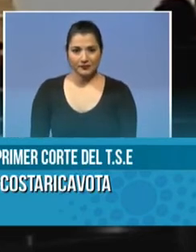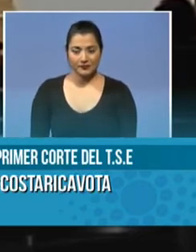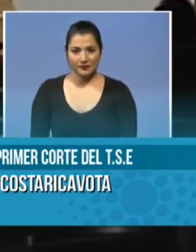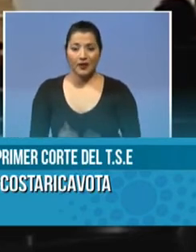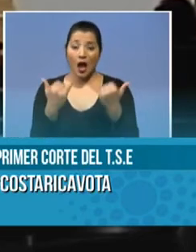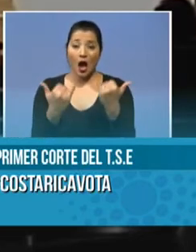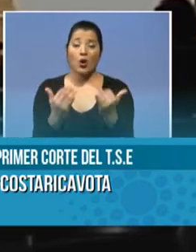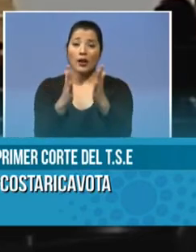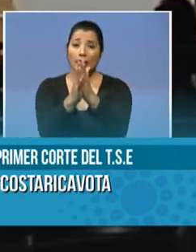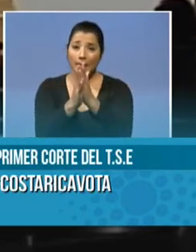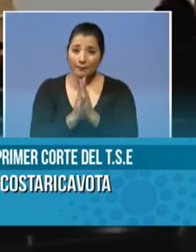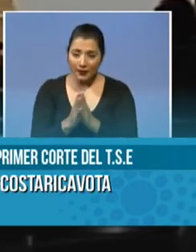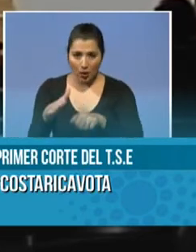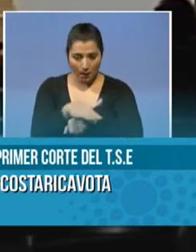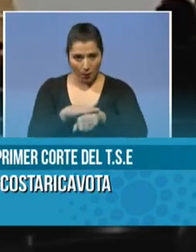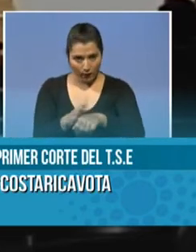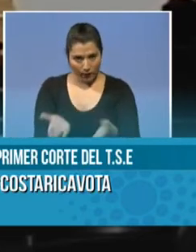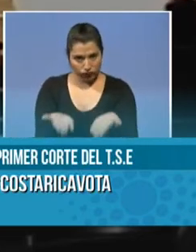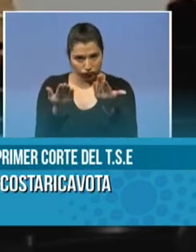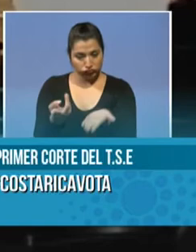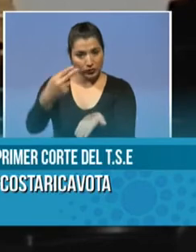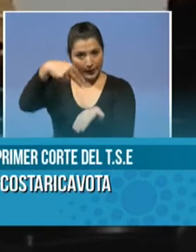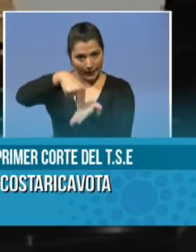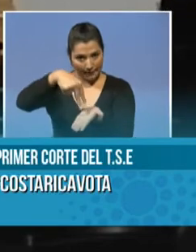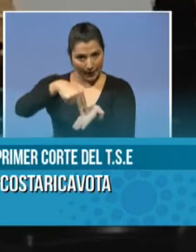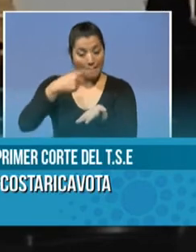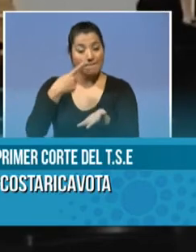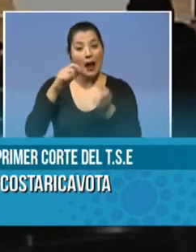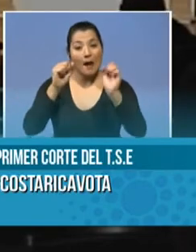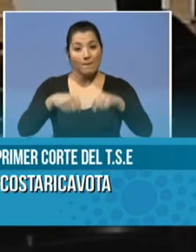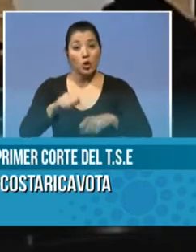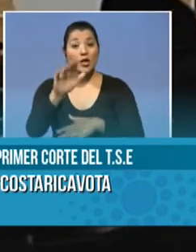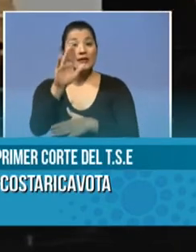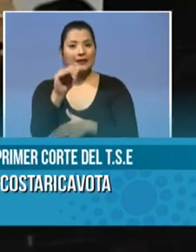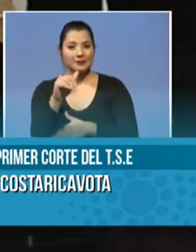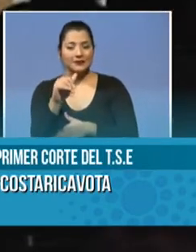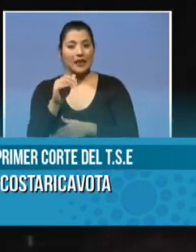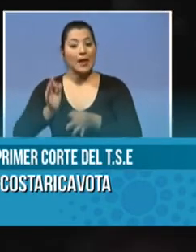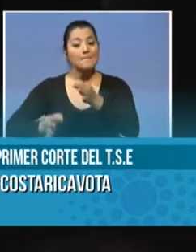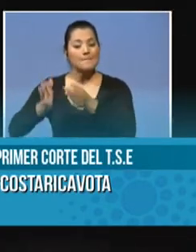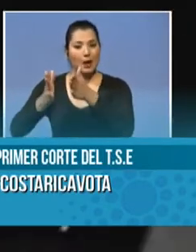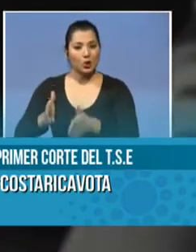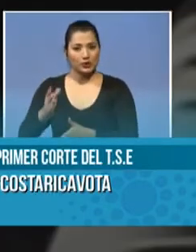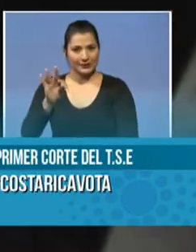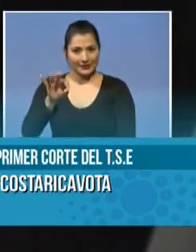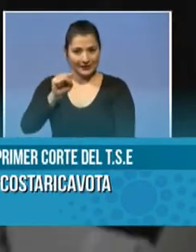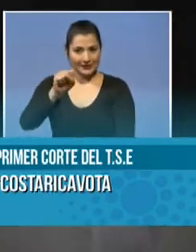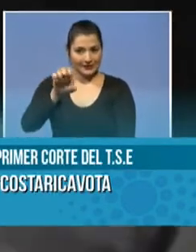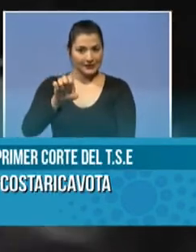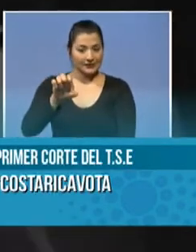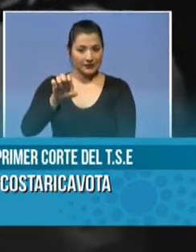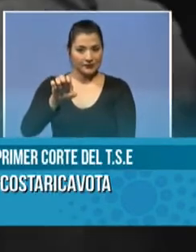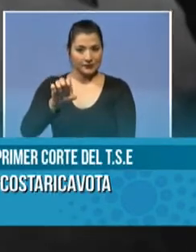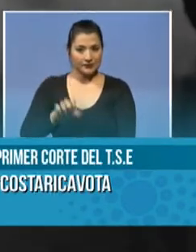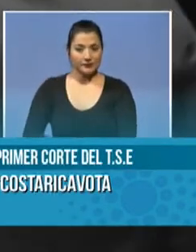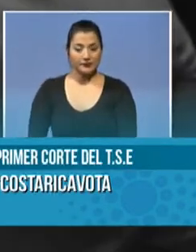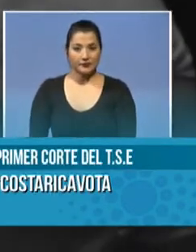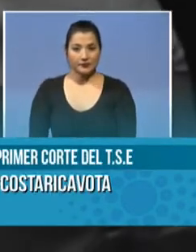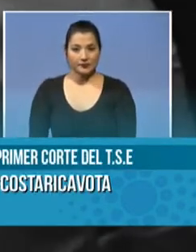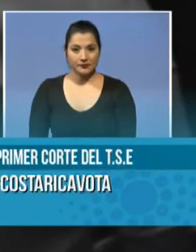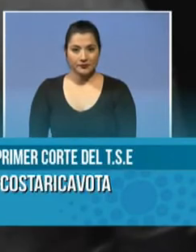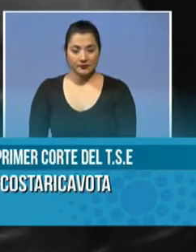Les solicito ponerse de pie para despedir a los magistrados del Tribunal Supremo de Elecciones.